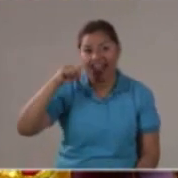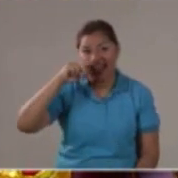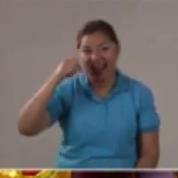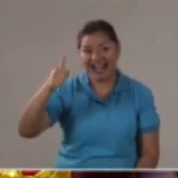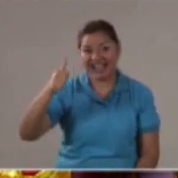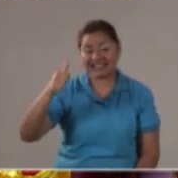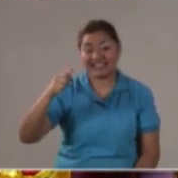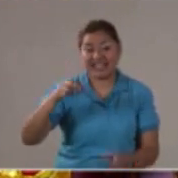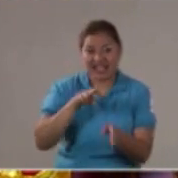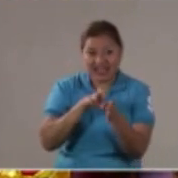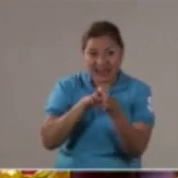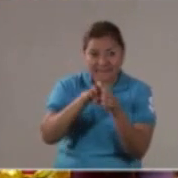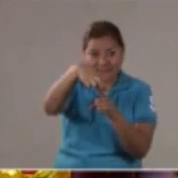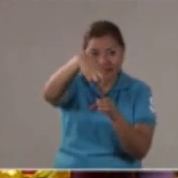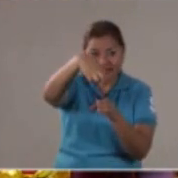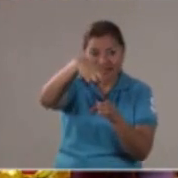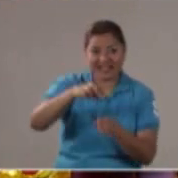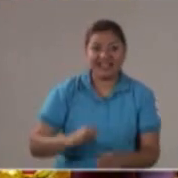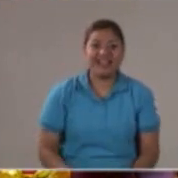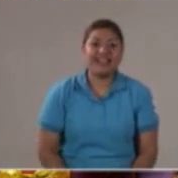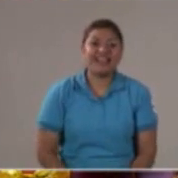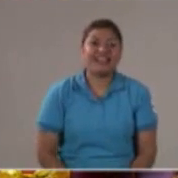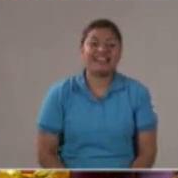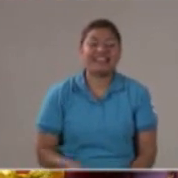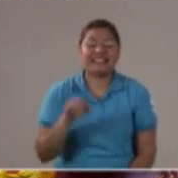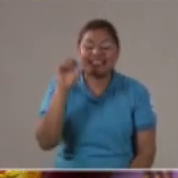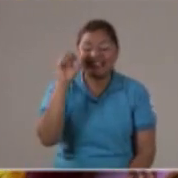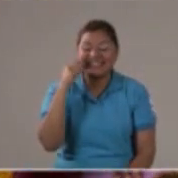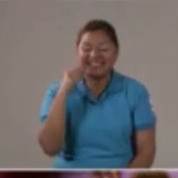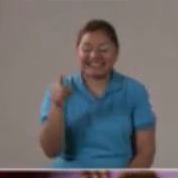esa ya la supervisó Ratatouille.